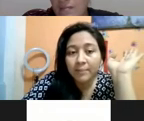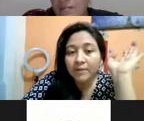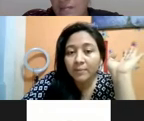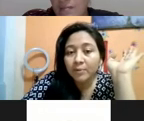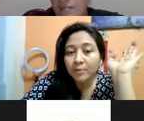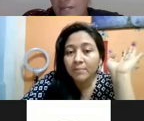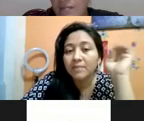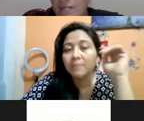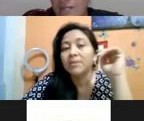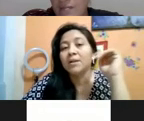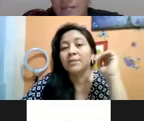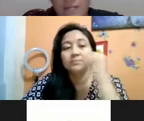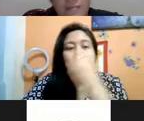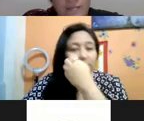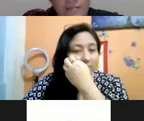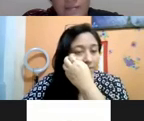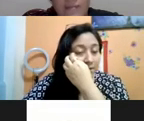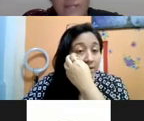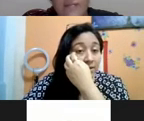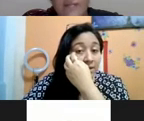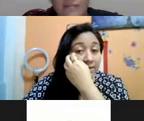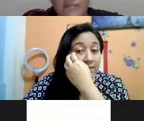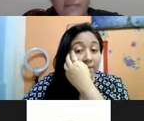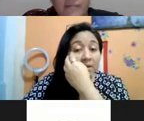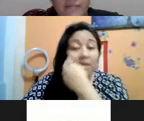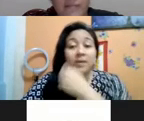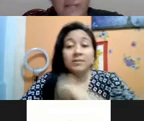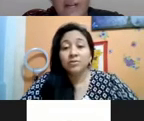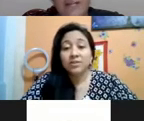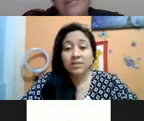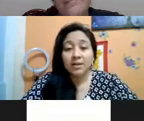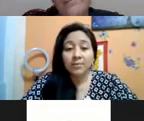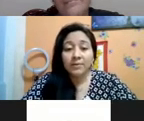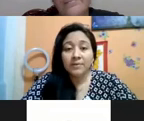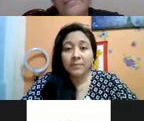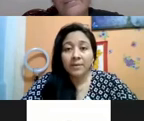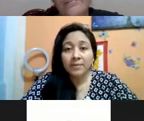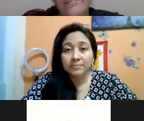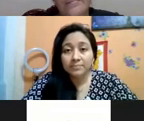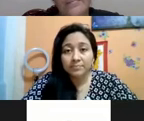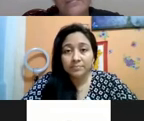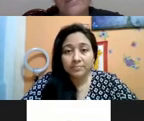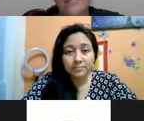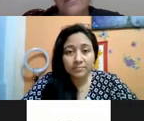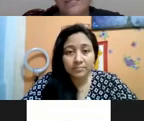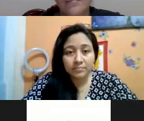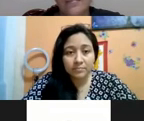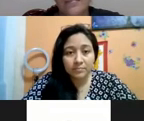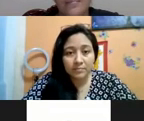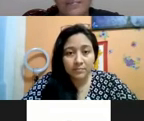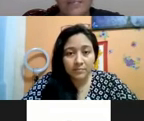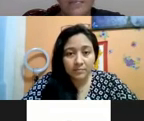la respuesta y pone enviar y terminar. Ya está. Entonces cerramos la vista previa